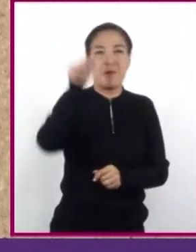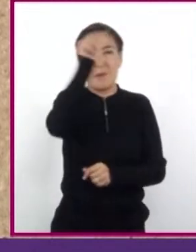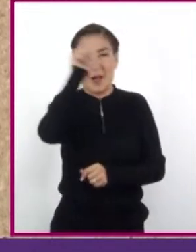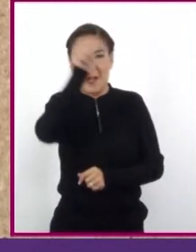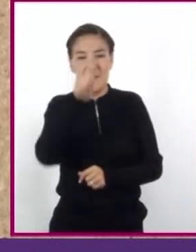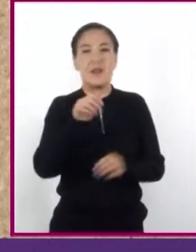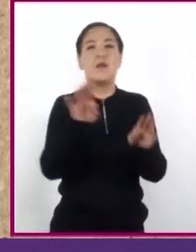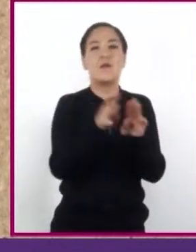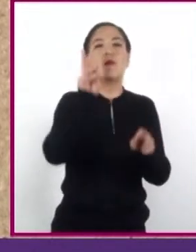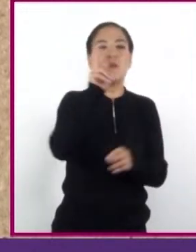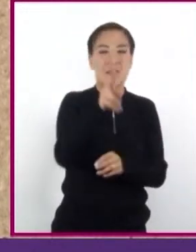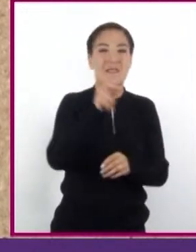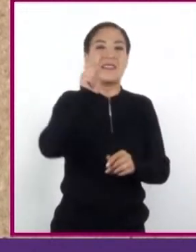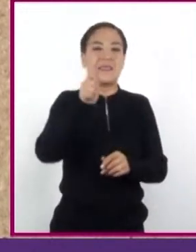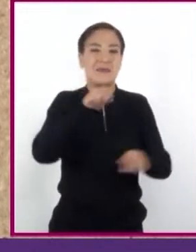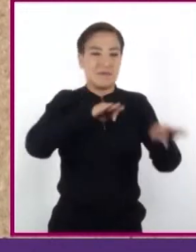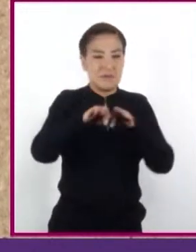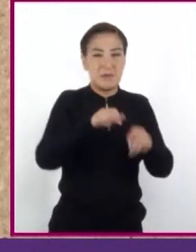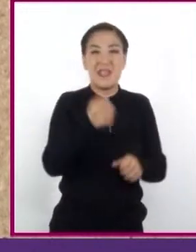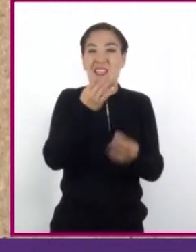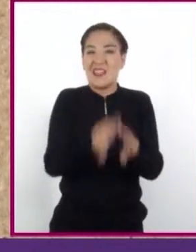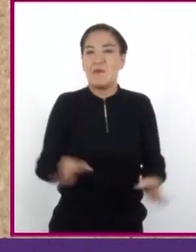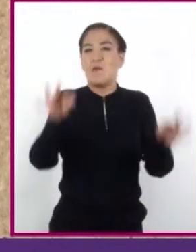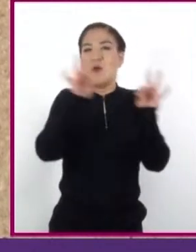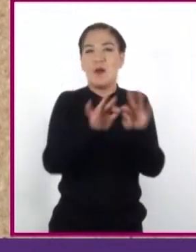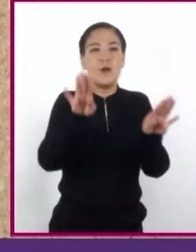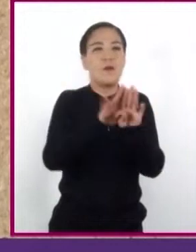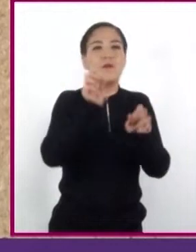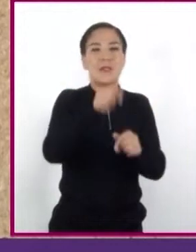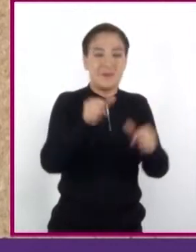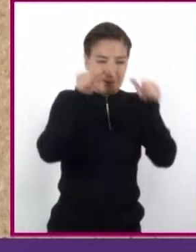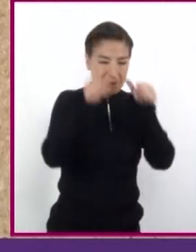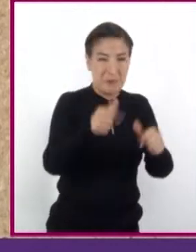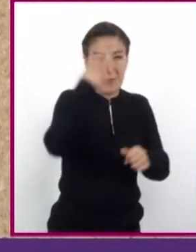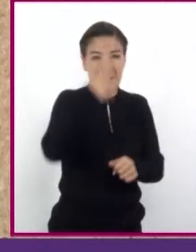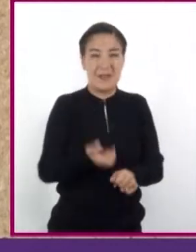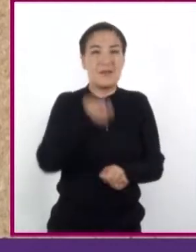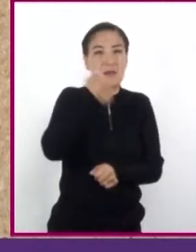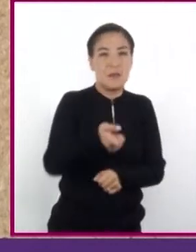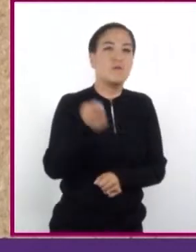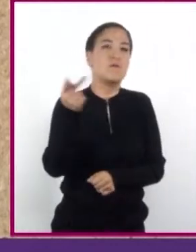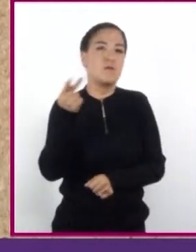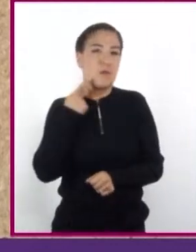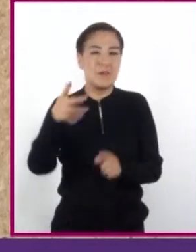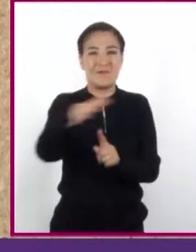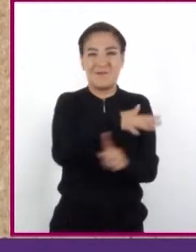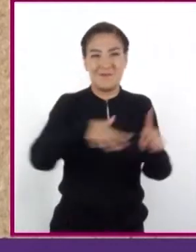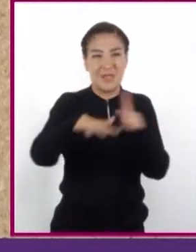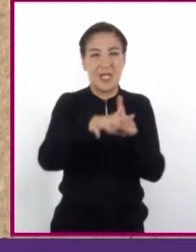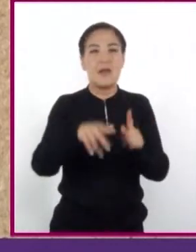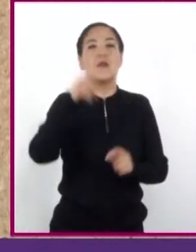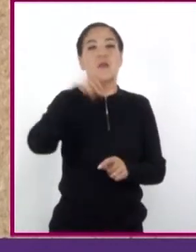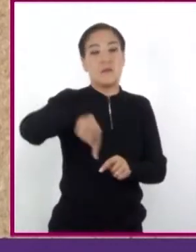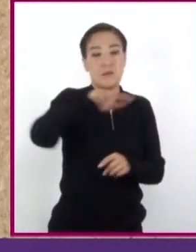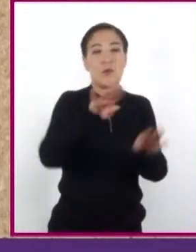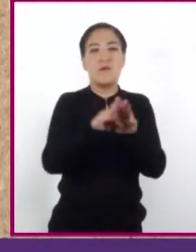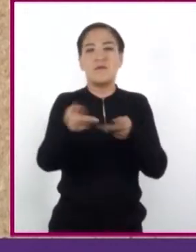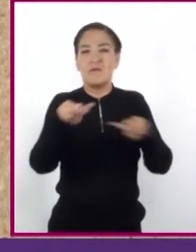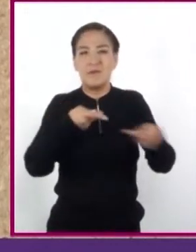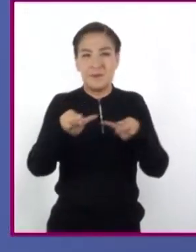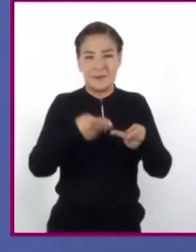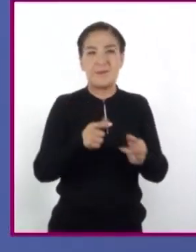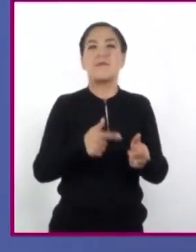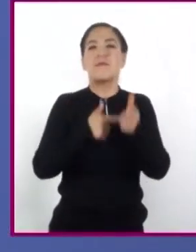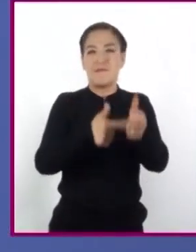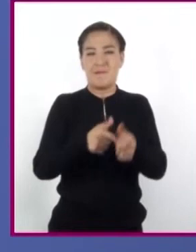que desempeñaron un papel fundamental en la conformación económica y política de la sociedad, su organización fue la